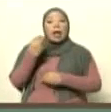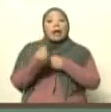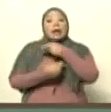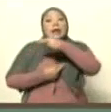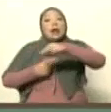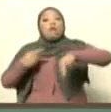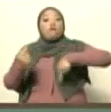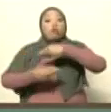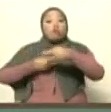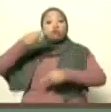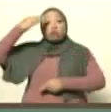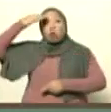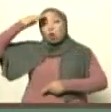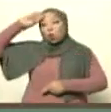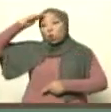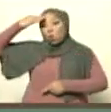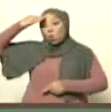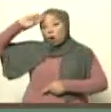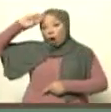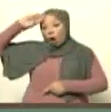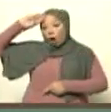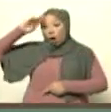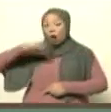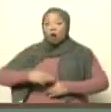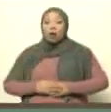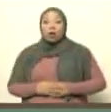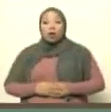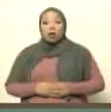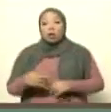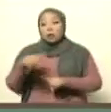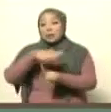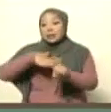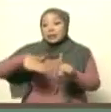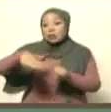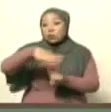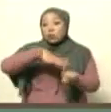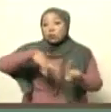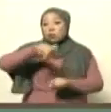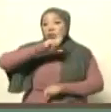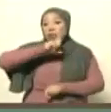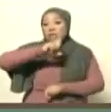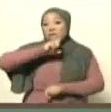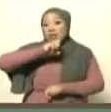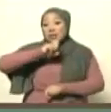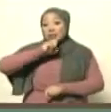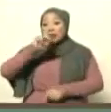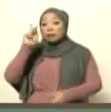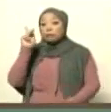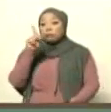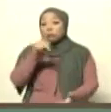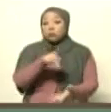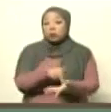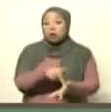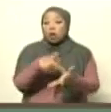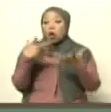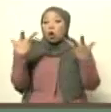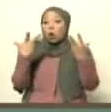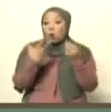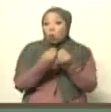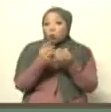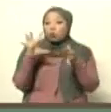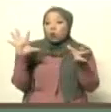en cualquier circunstancia, en cualquier situación que se ha presentado, nos hemos mantenido